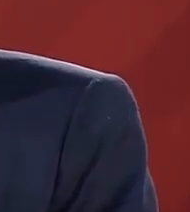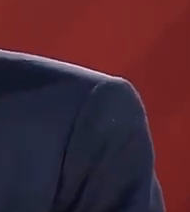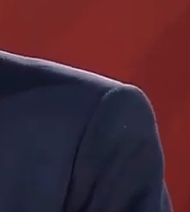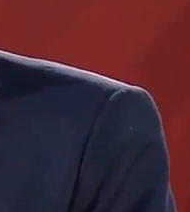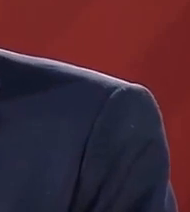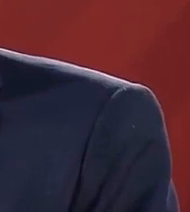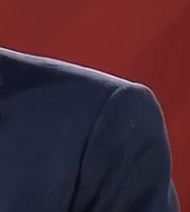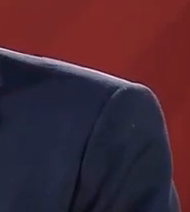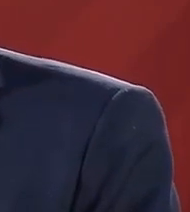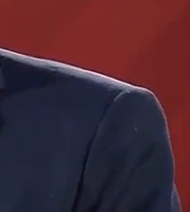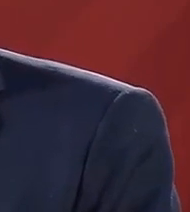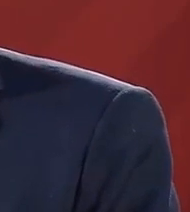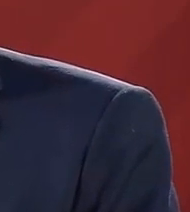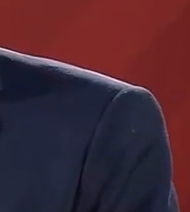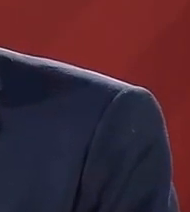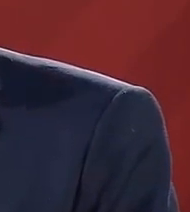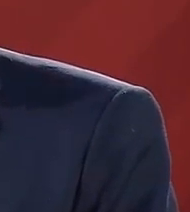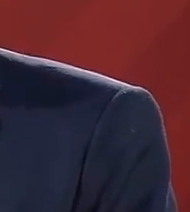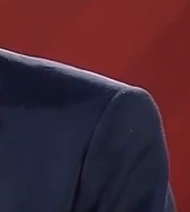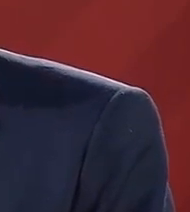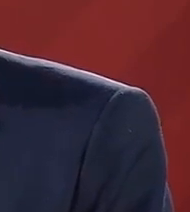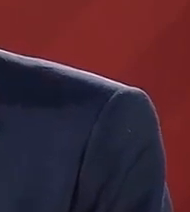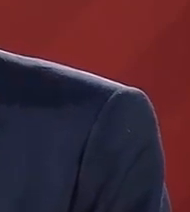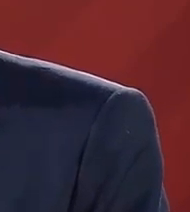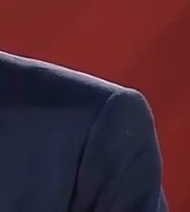Nuestro país, por el mal gobierno,